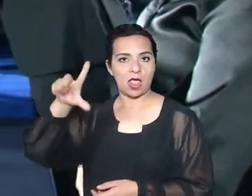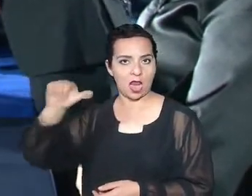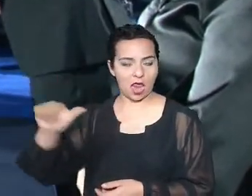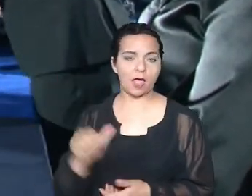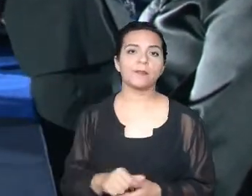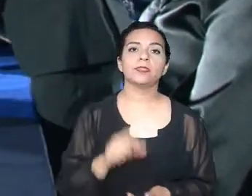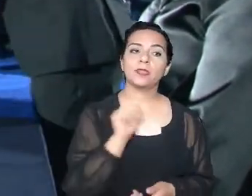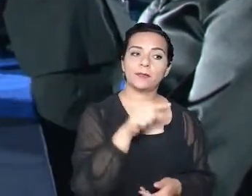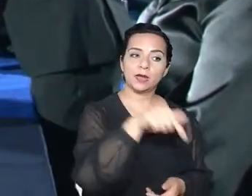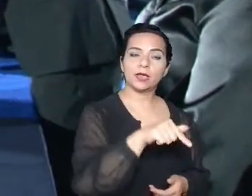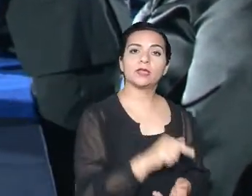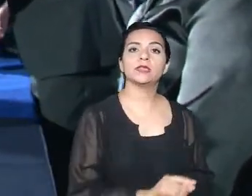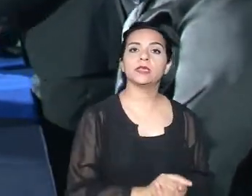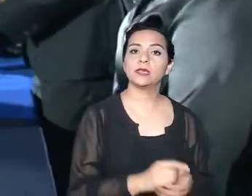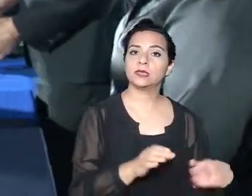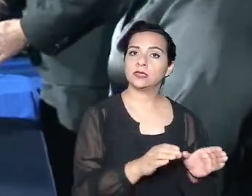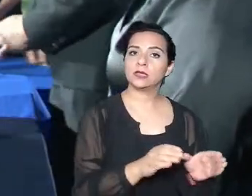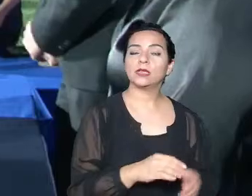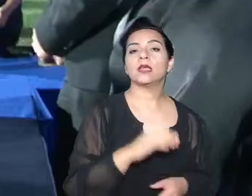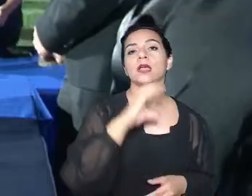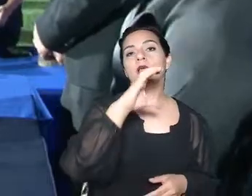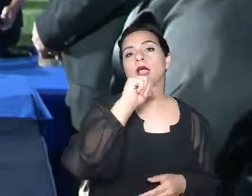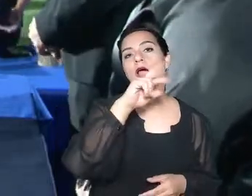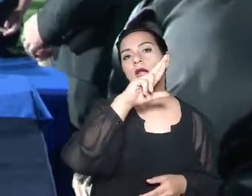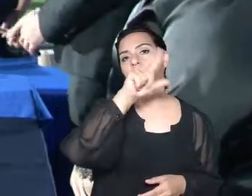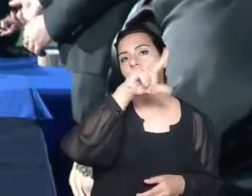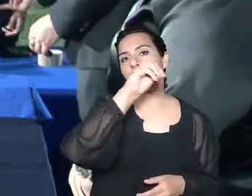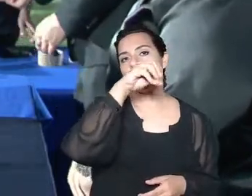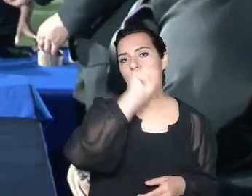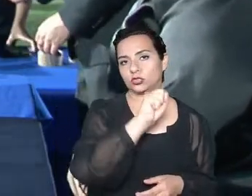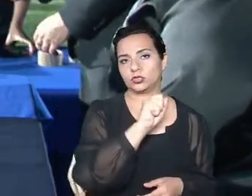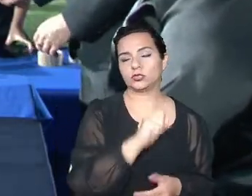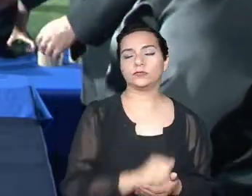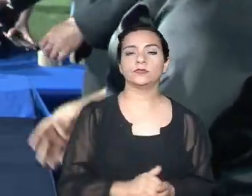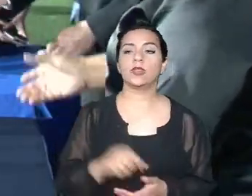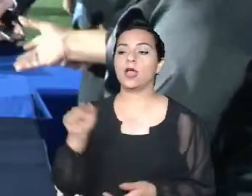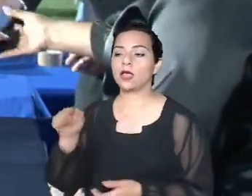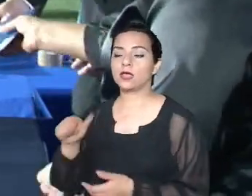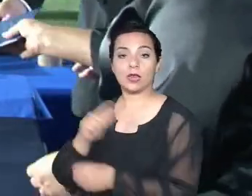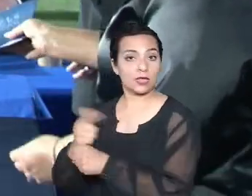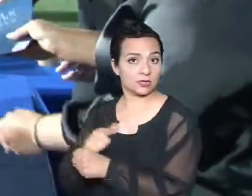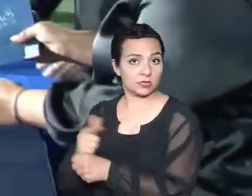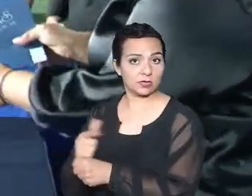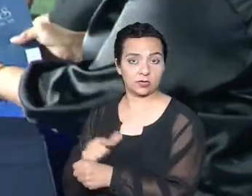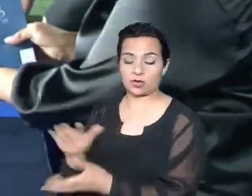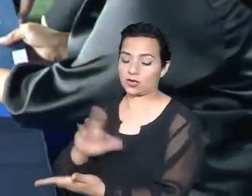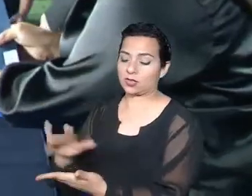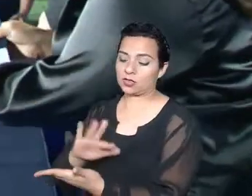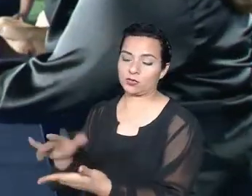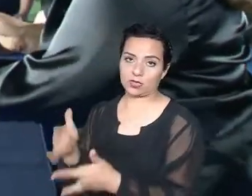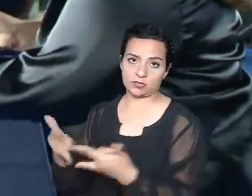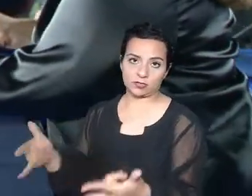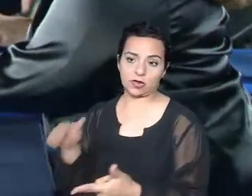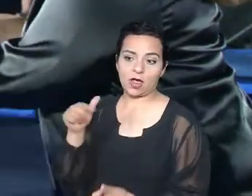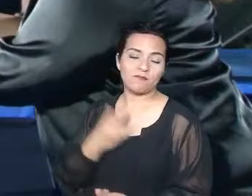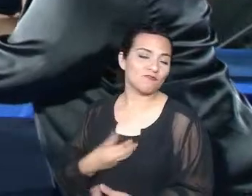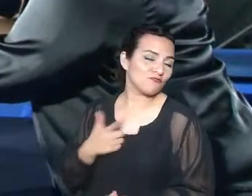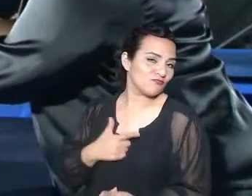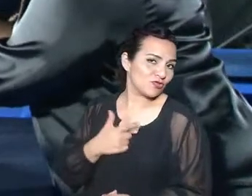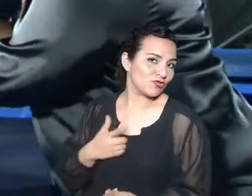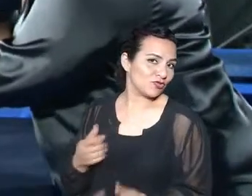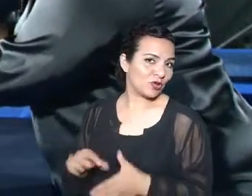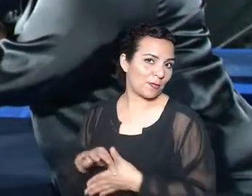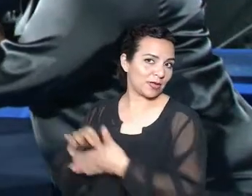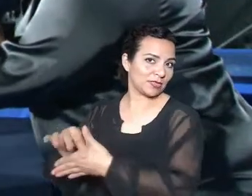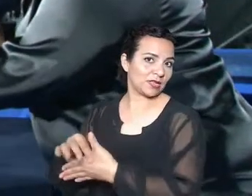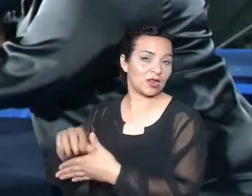Coronado. Recibe reconocimiento Carlos Adolfo Carrasco García. En la licenciatura en literaturas hispánicas nos da mucho gusto presentar